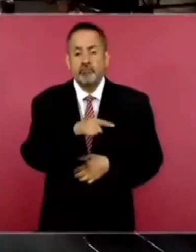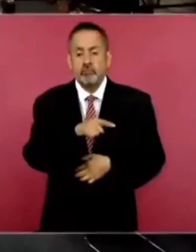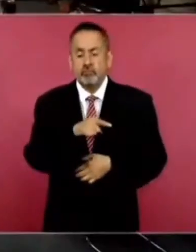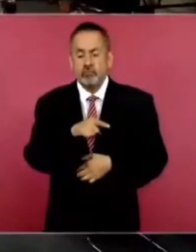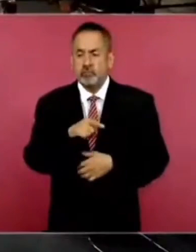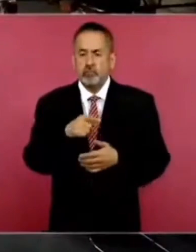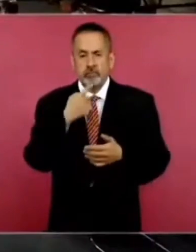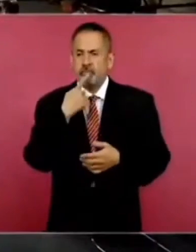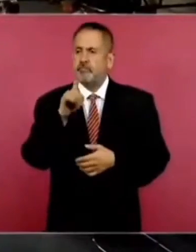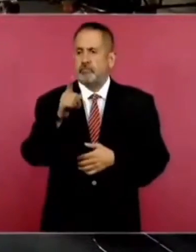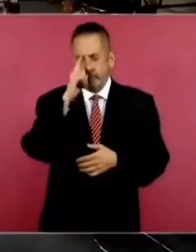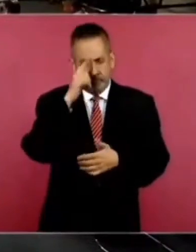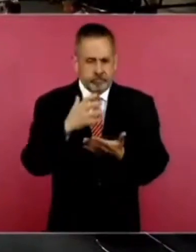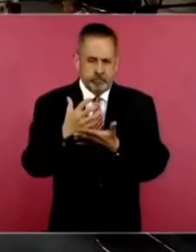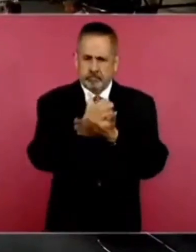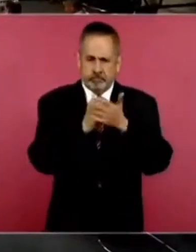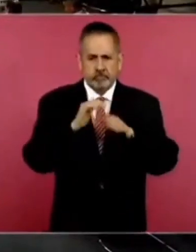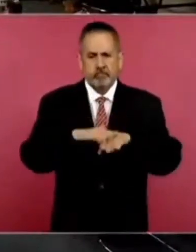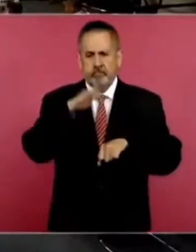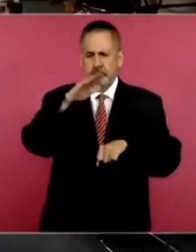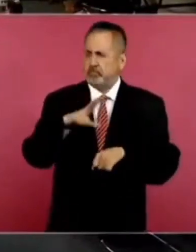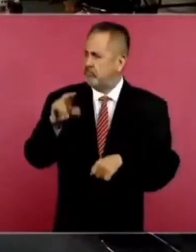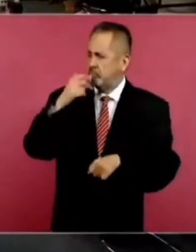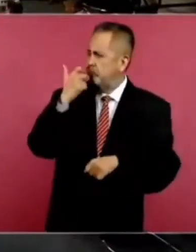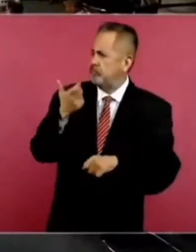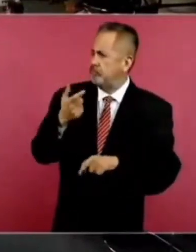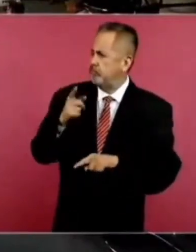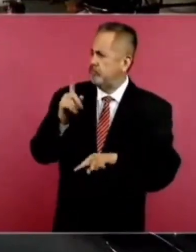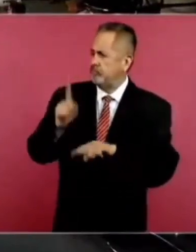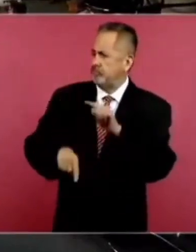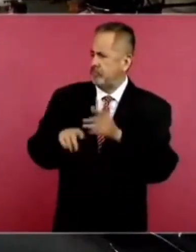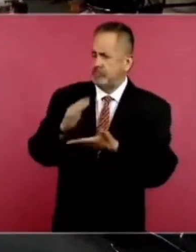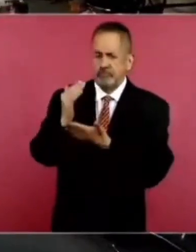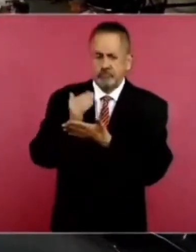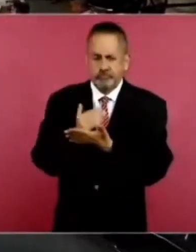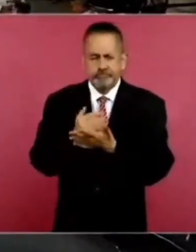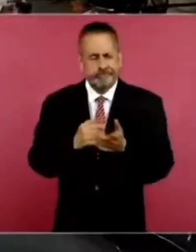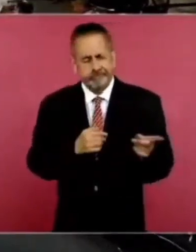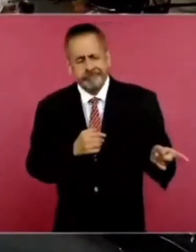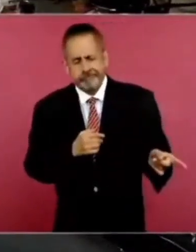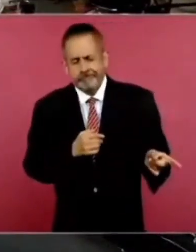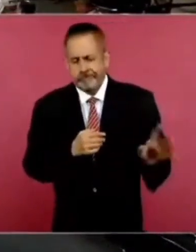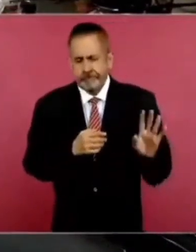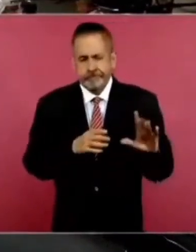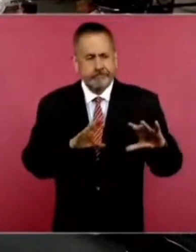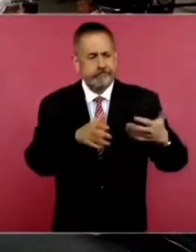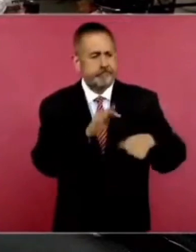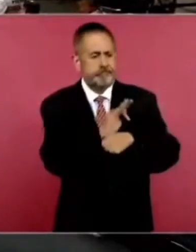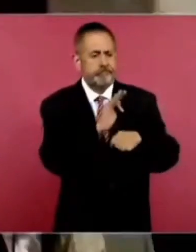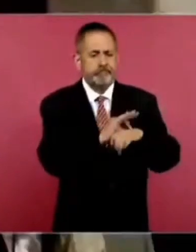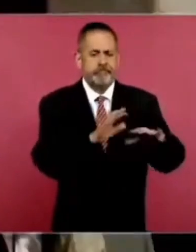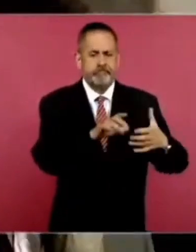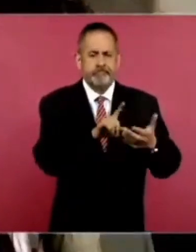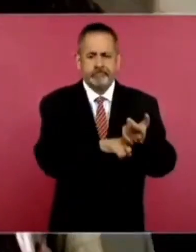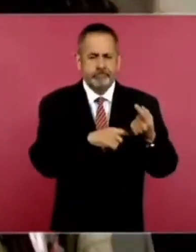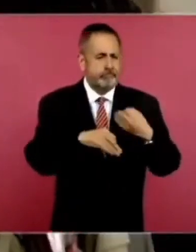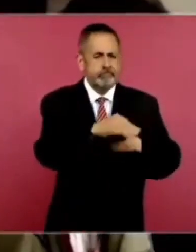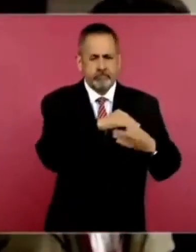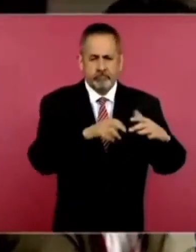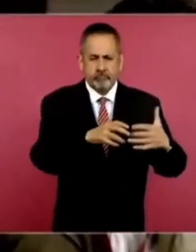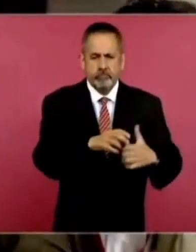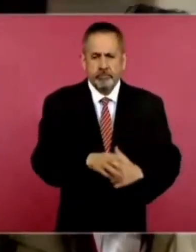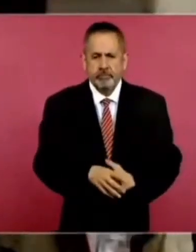que usted. Incluso pues eso la propia Corte lo falló a favor de los propios ministros de la Corte.